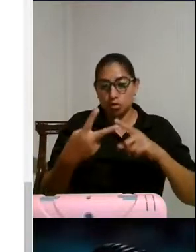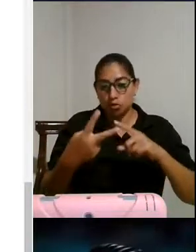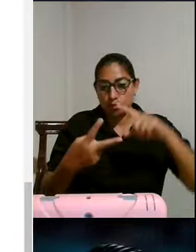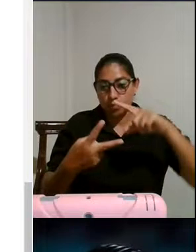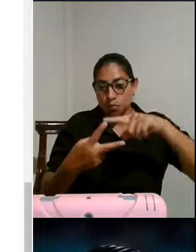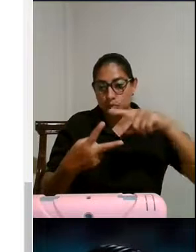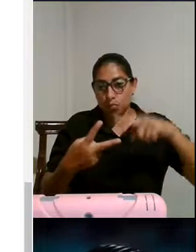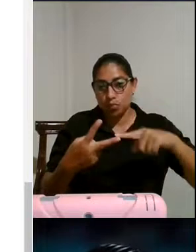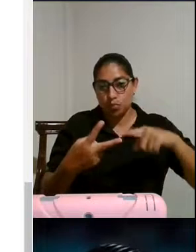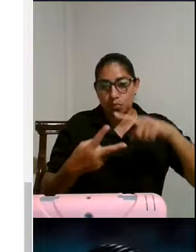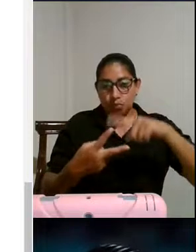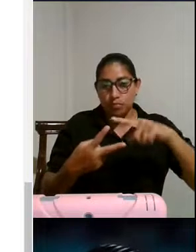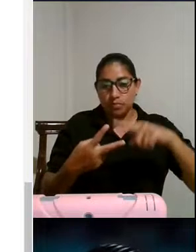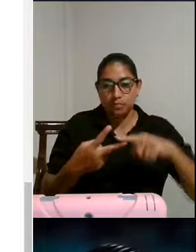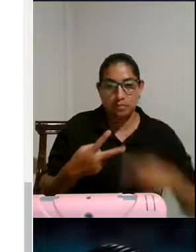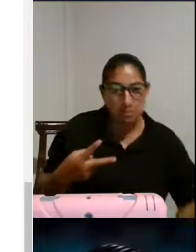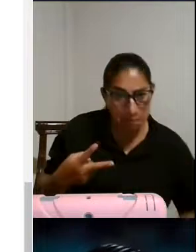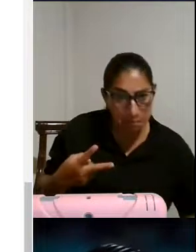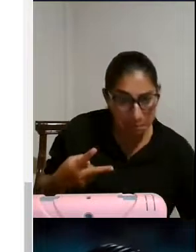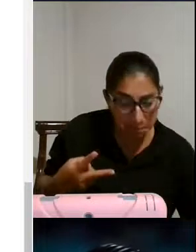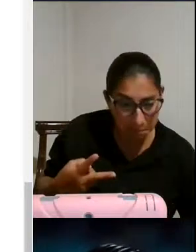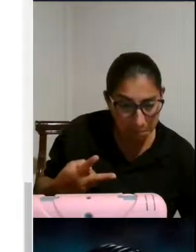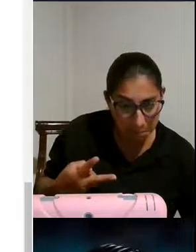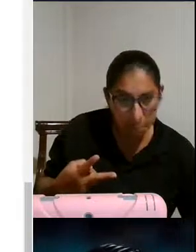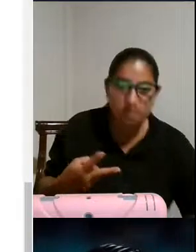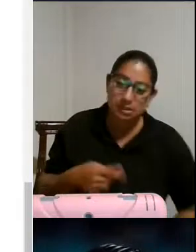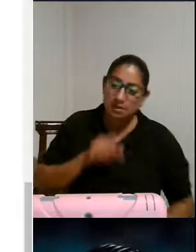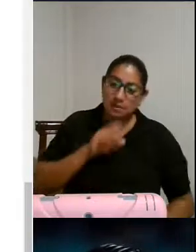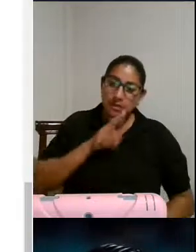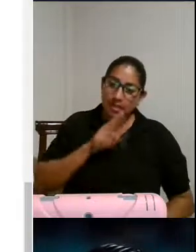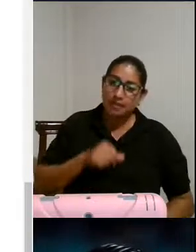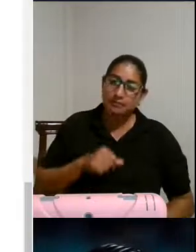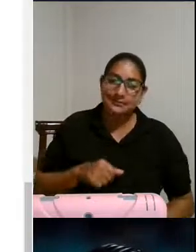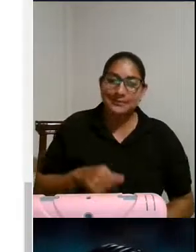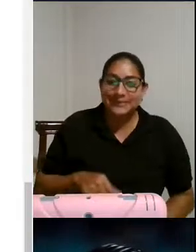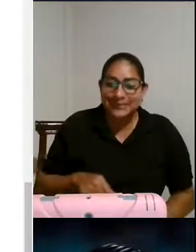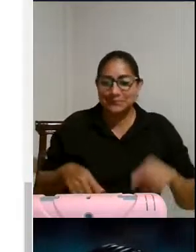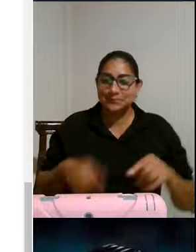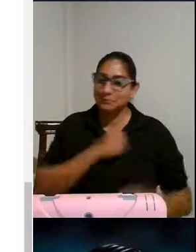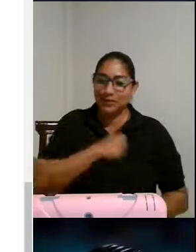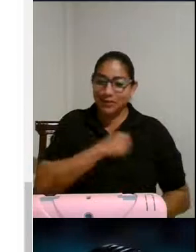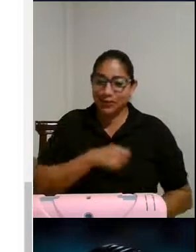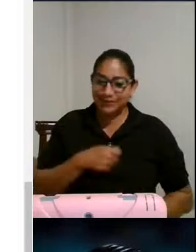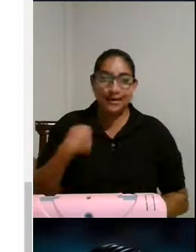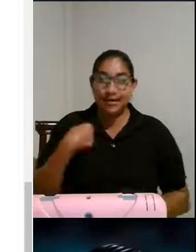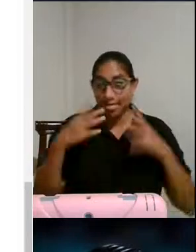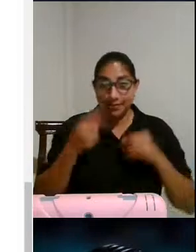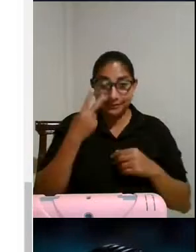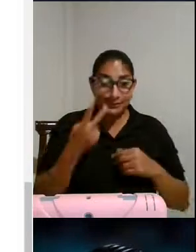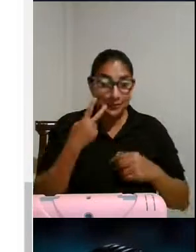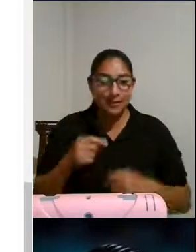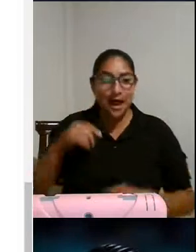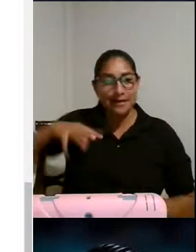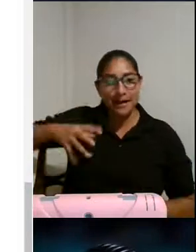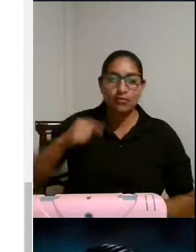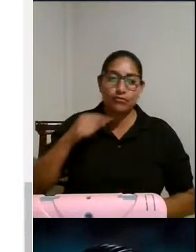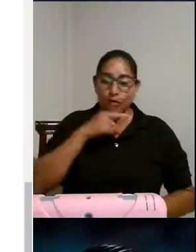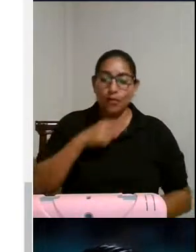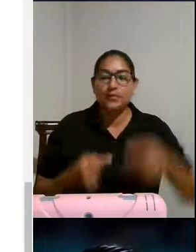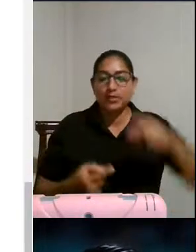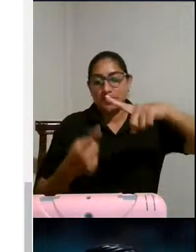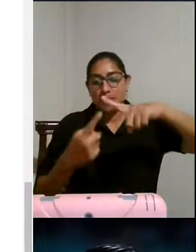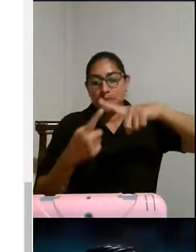este caso, en más de 2 puntos. Para que la recta secante se convierta en una recta tangente. Una recta